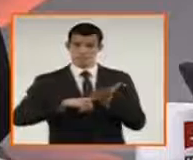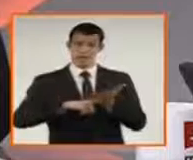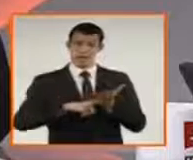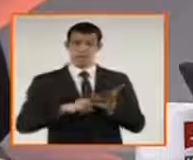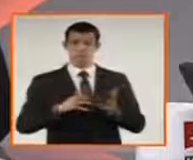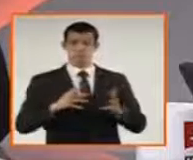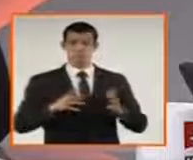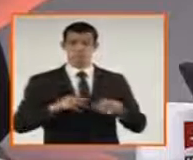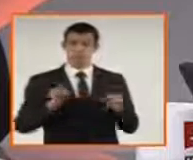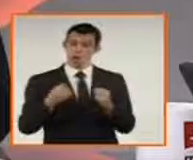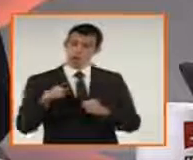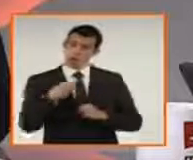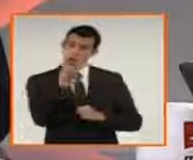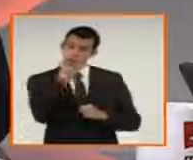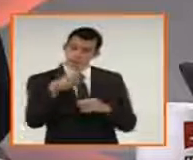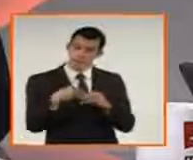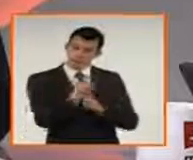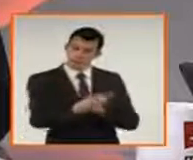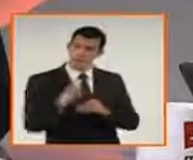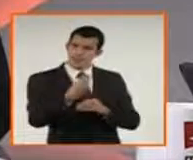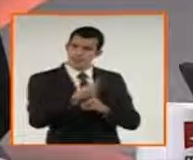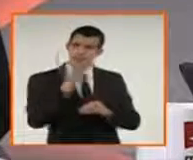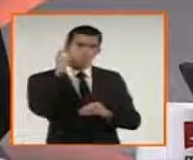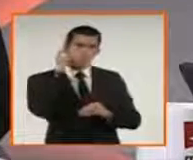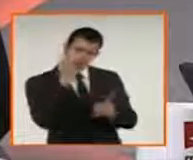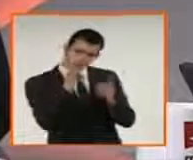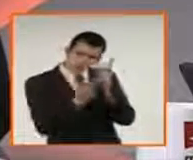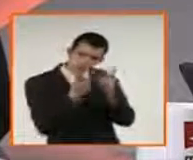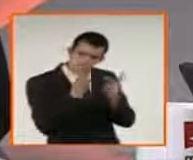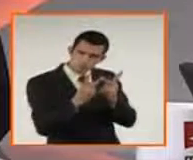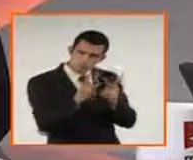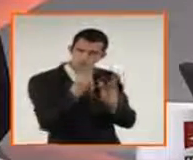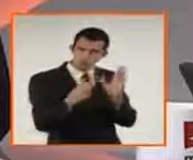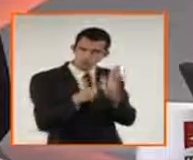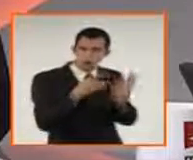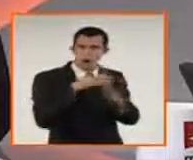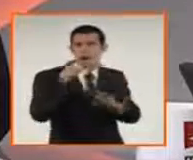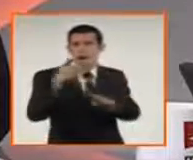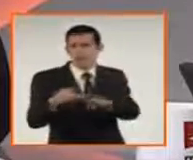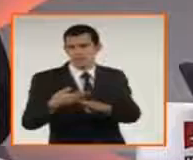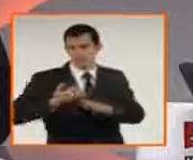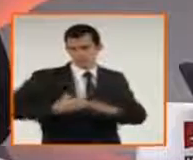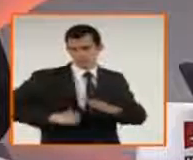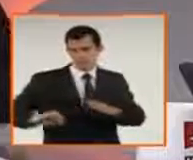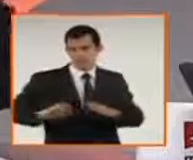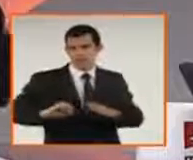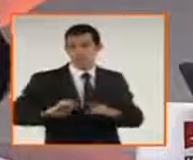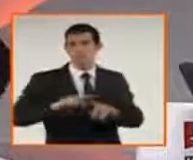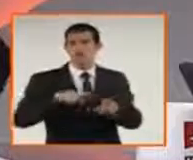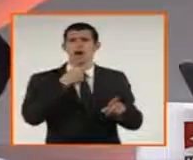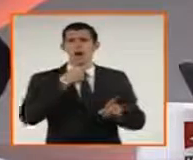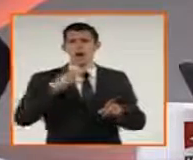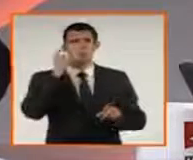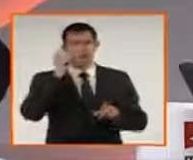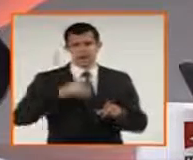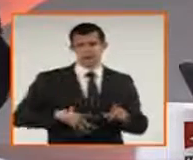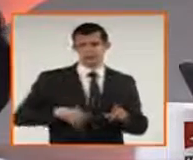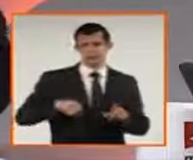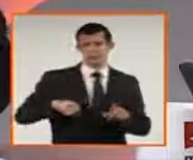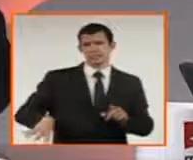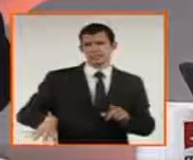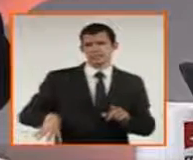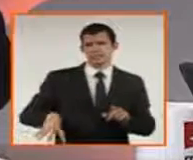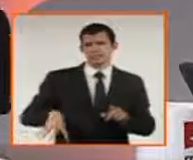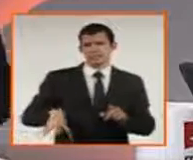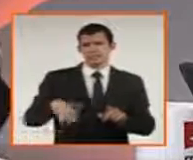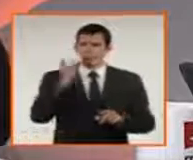momento podría el alimentante exigir el reembolso de lo que ya pagó. El único supuesto que sí se reconoce ese derecho de reembolso es